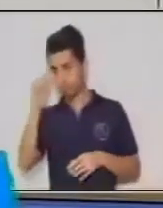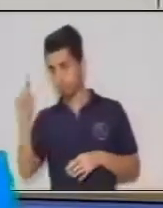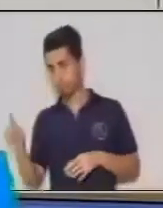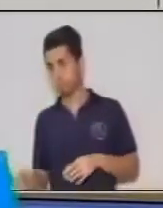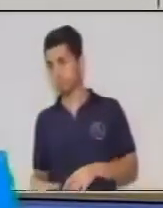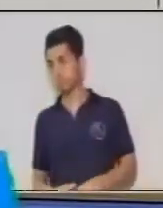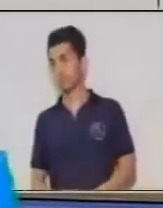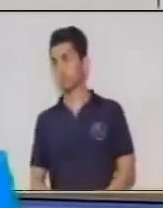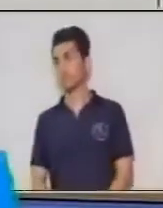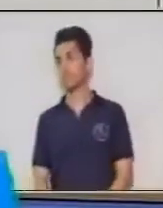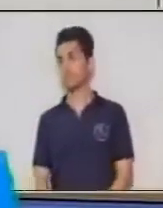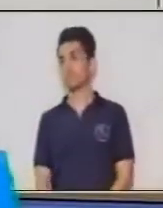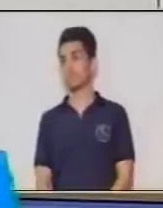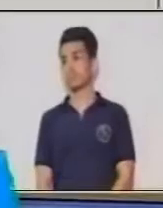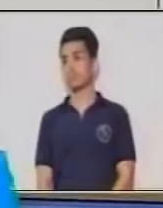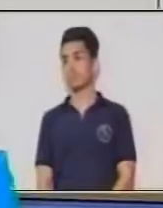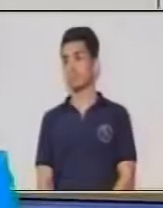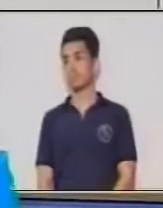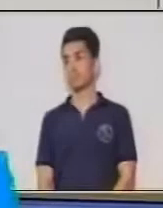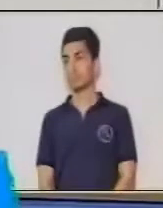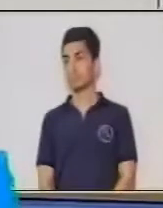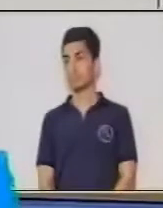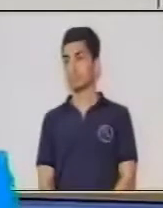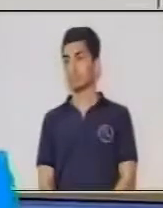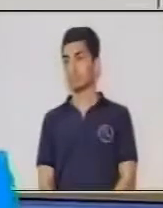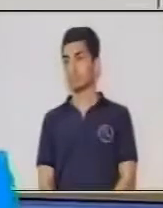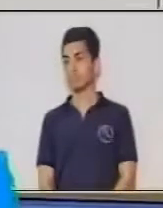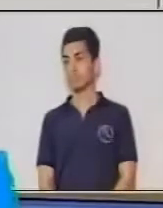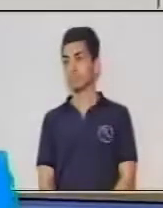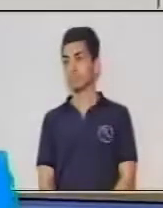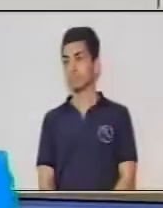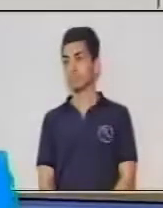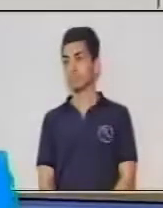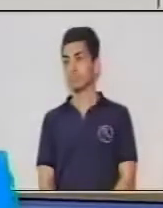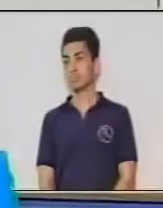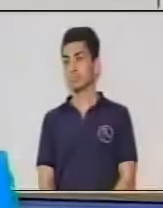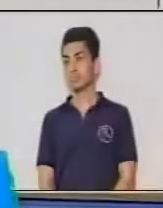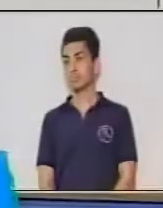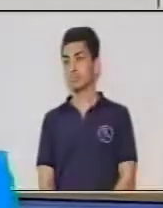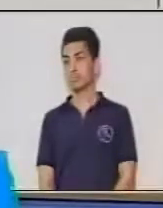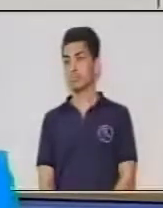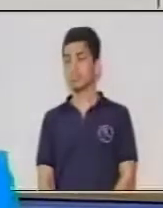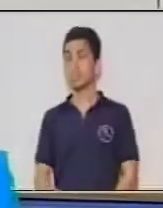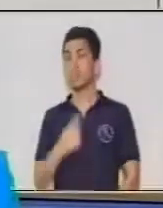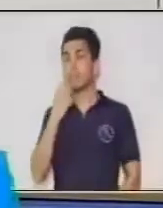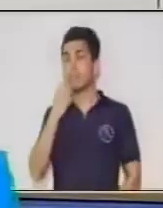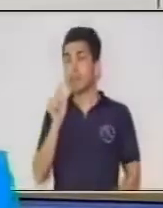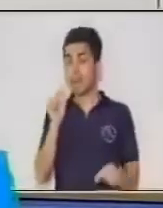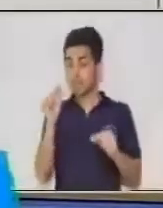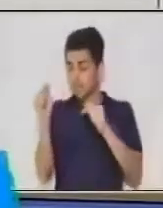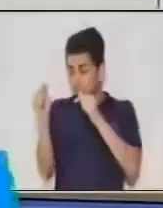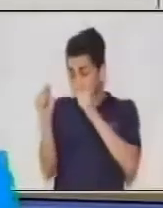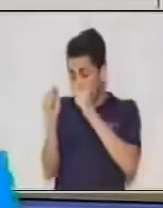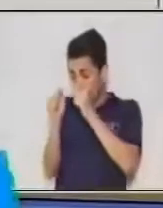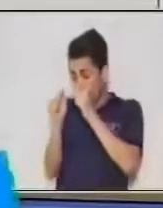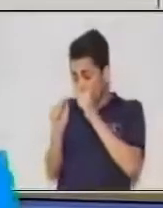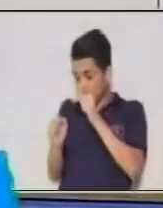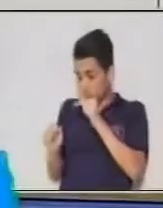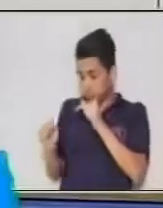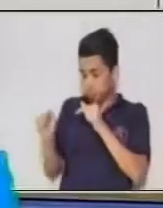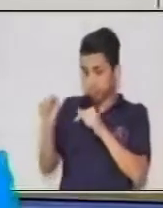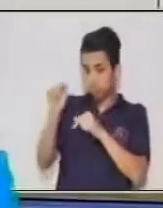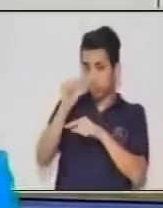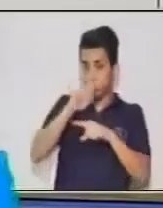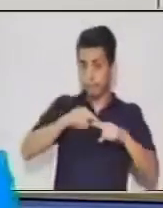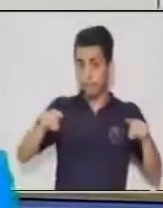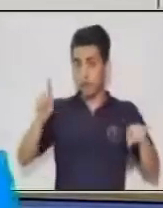sin tocarla, y sabemos que se va a acercar al eje X sin tocarlo. Y